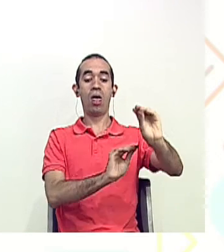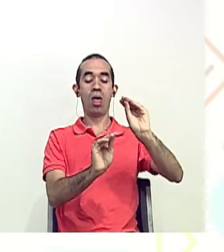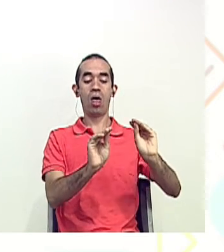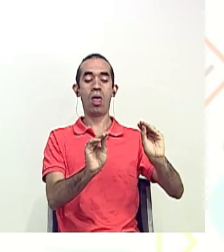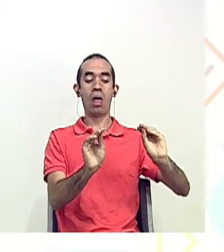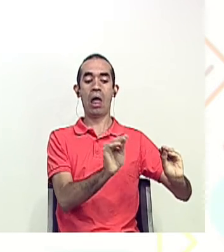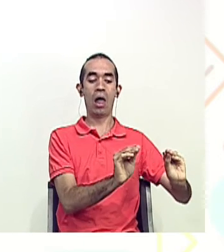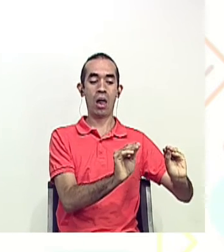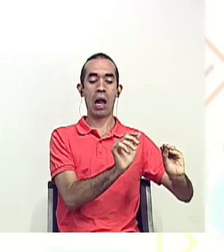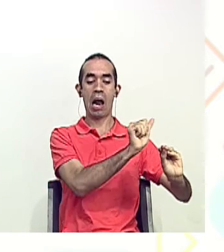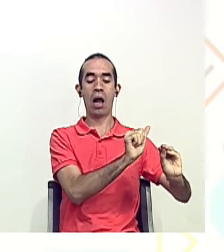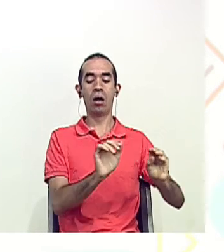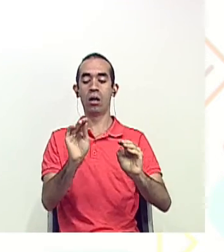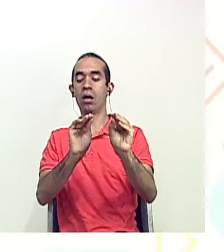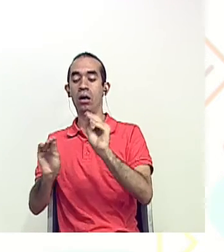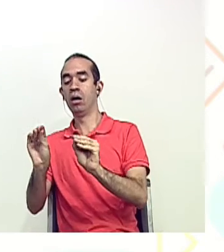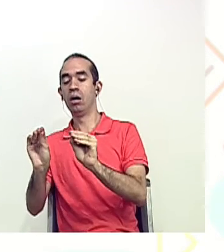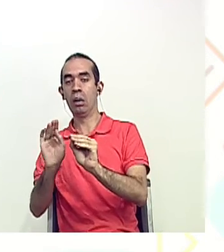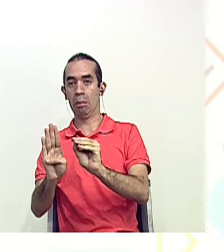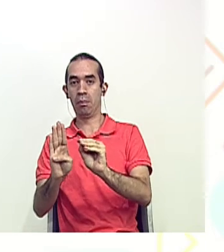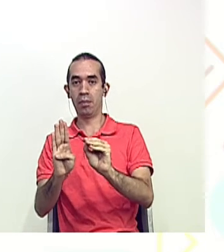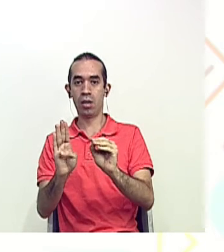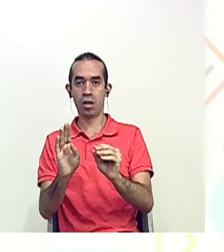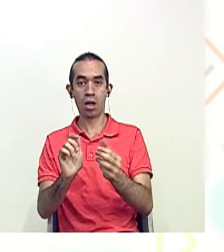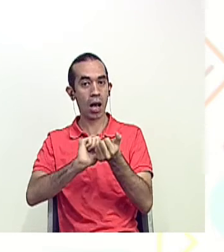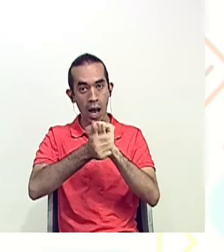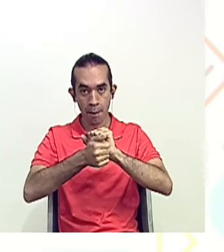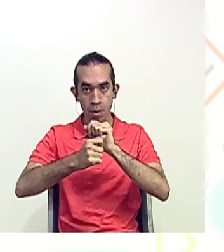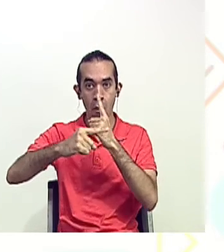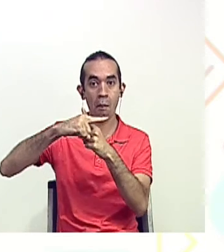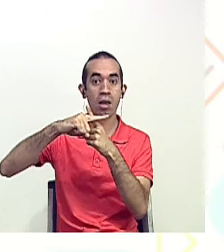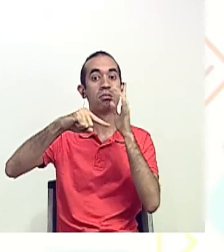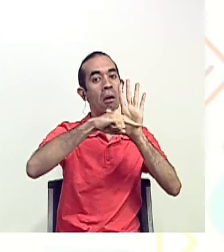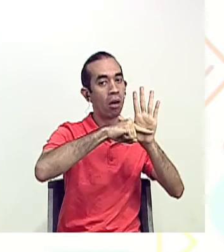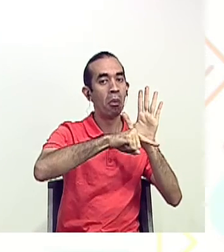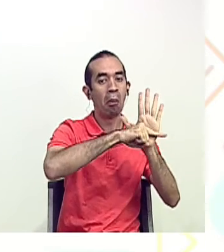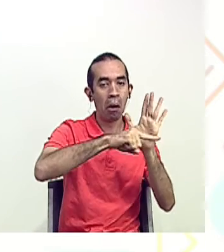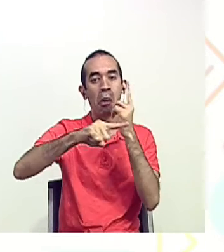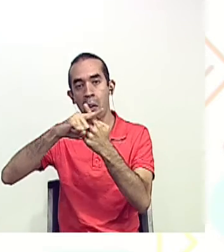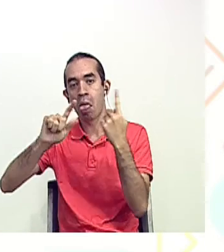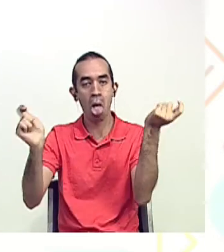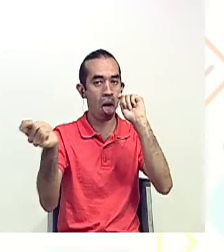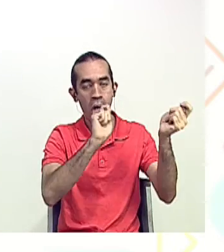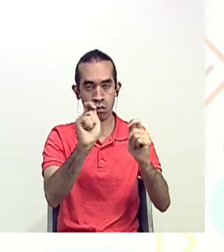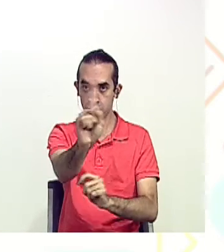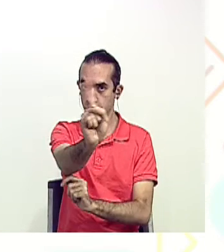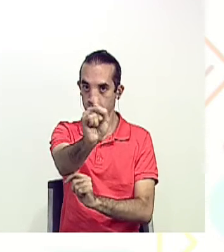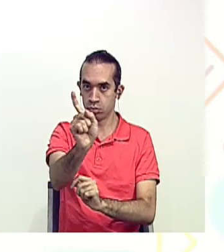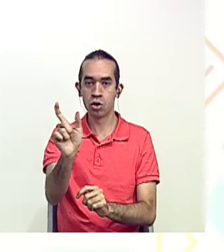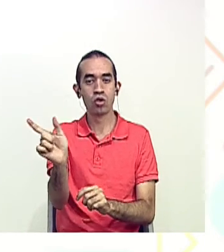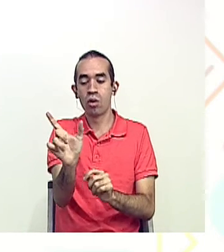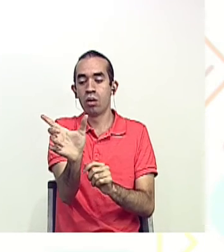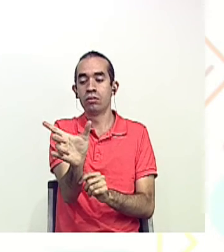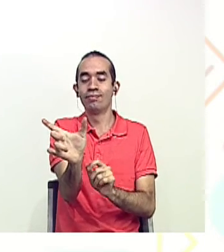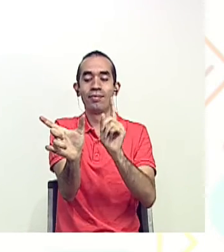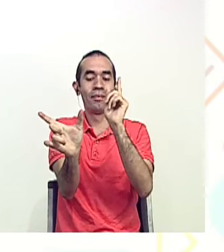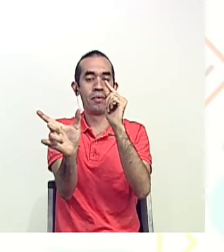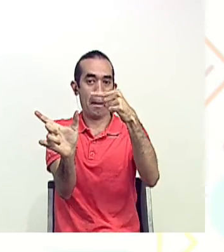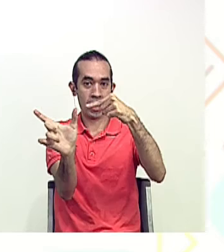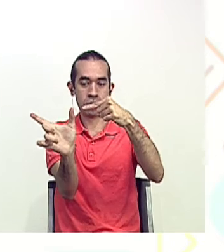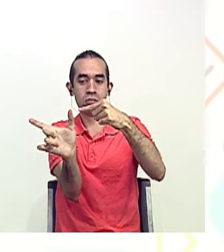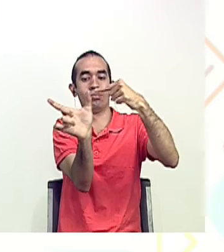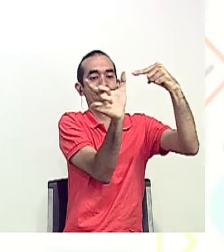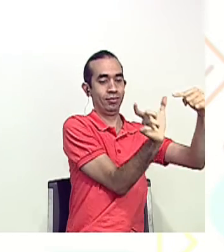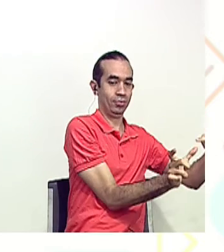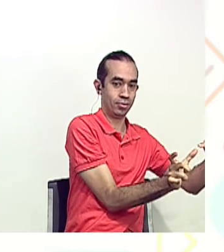el polinomio sin alterar los signos, porque se trata de la misma expresión. ¿Qué tenemos en común para los